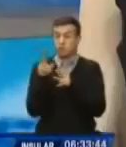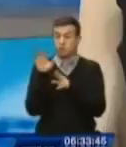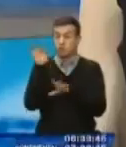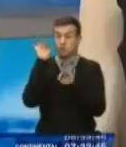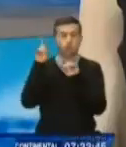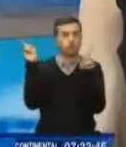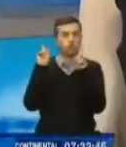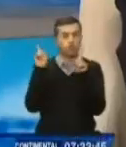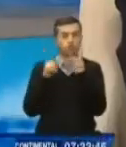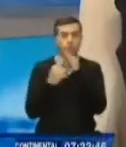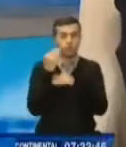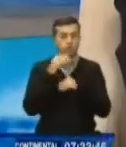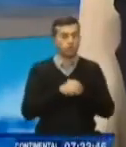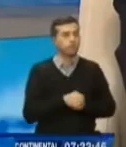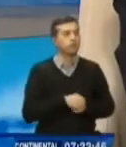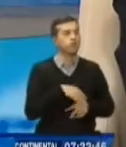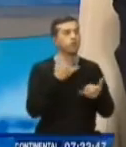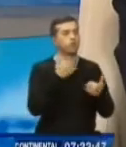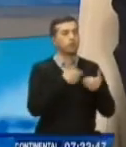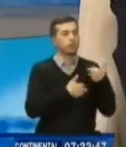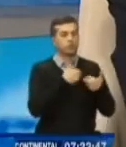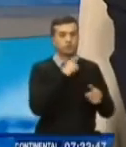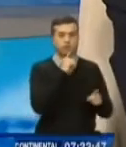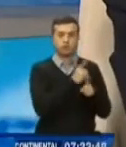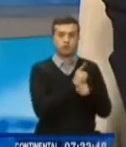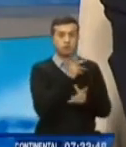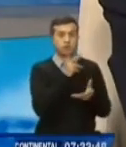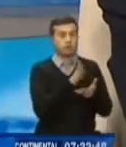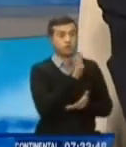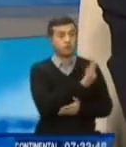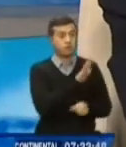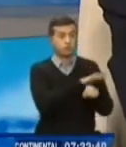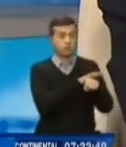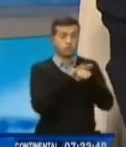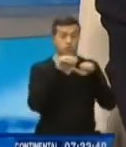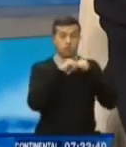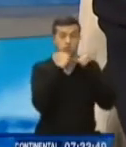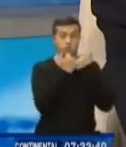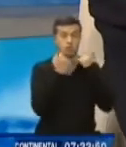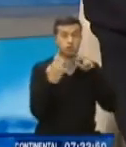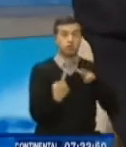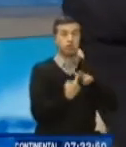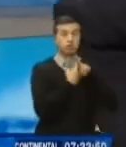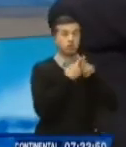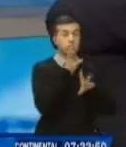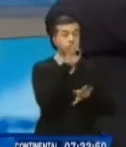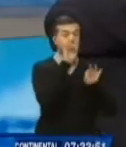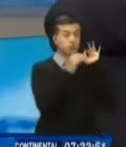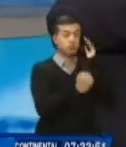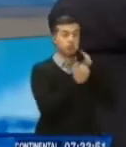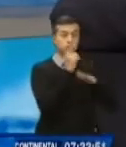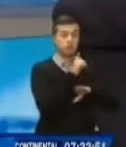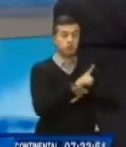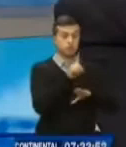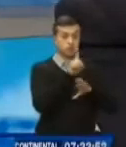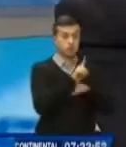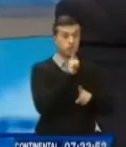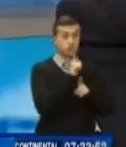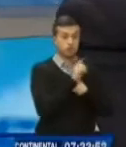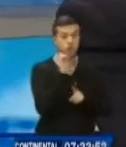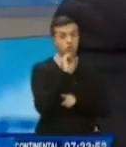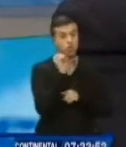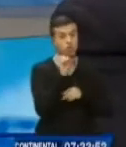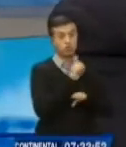pero ahí viene otro problema el problema es que pueden convocar a la asamblea extraordinaria para designar esos nuevos nuevos dirigentes o